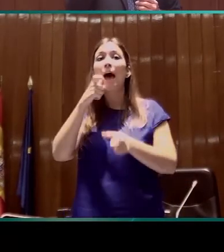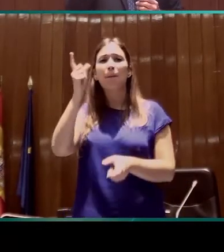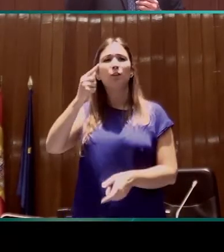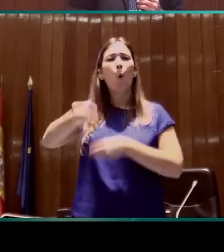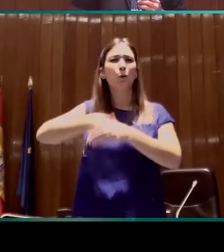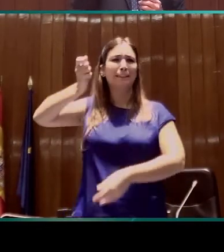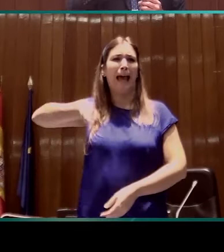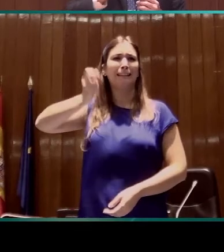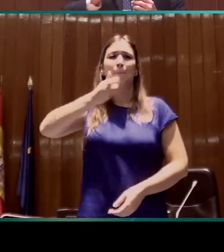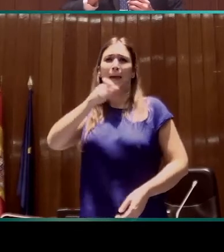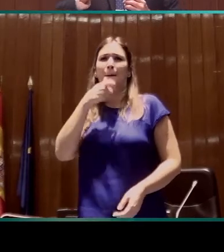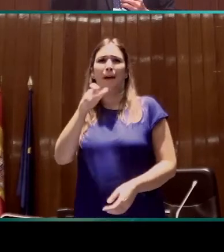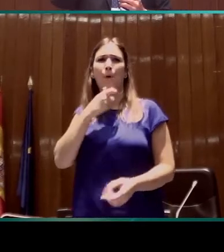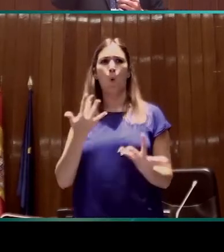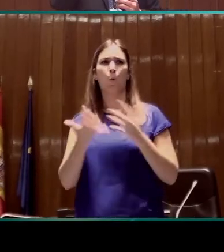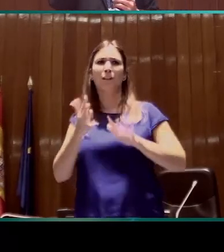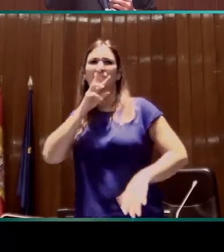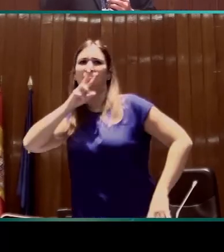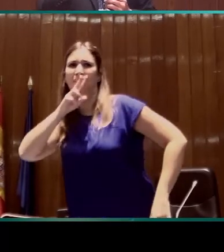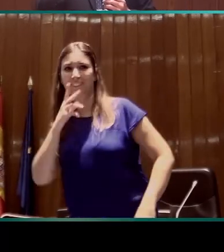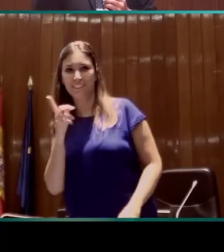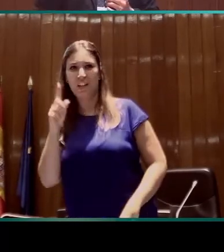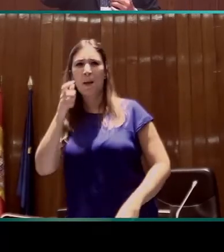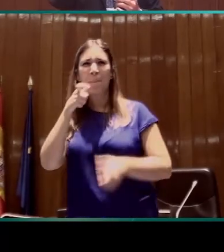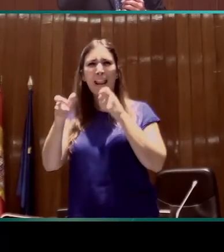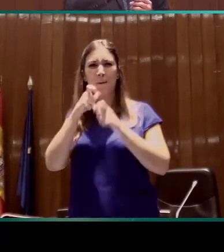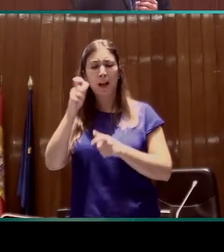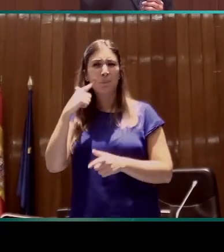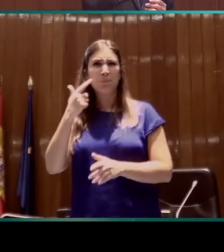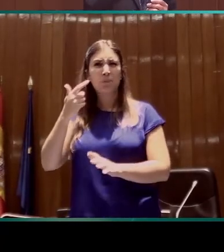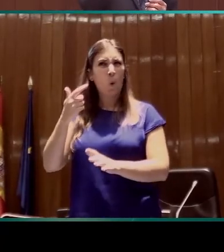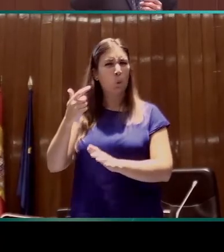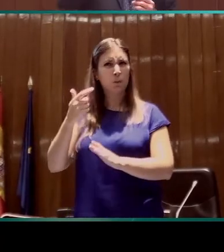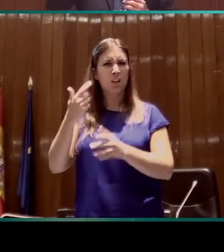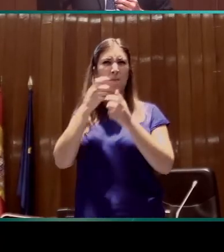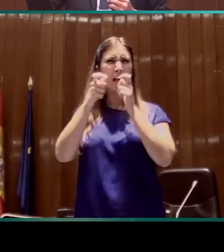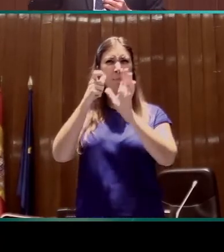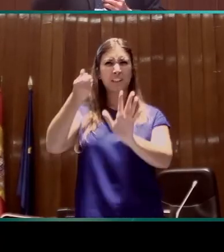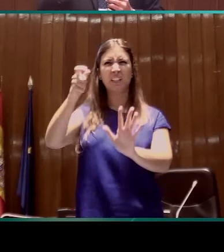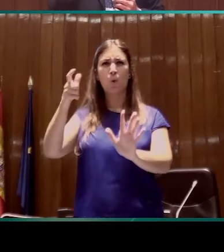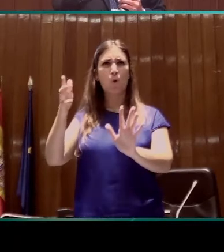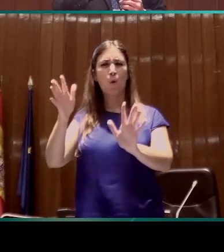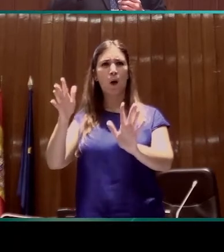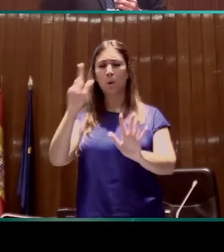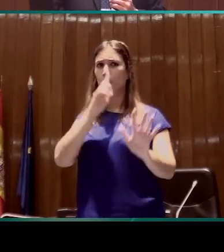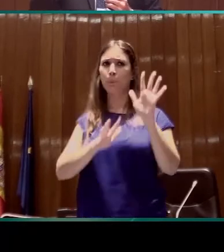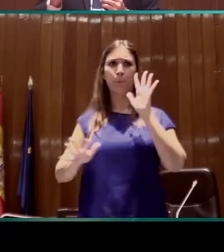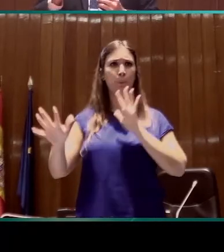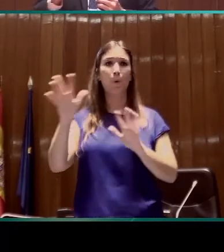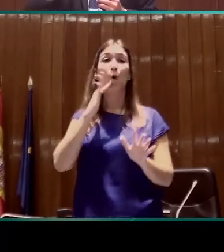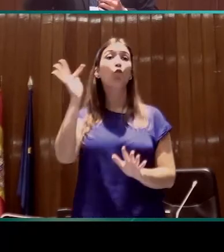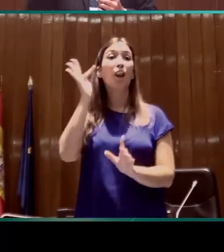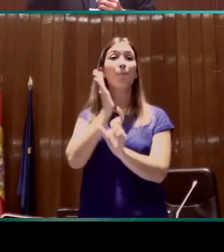muy frecuentes, vamos más rápido. Cuando accedemos a palabras que se asemejan a muchas palabras similares porque comparten los